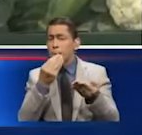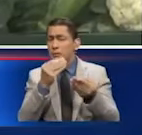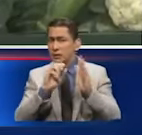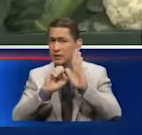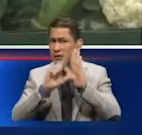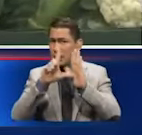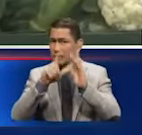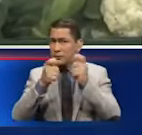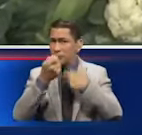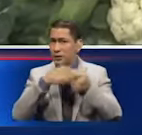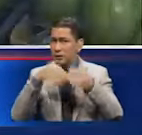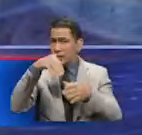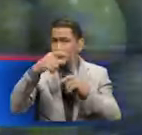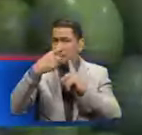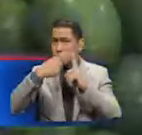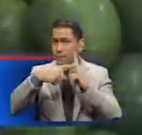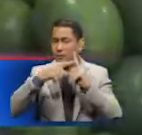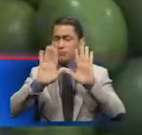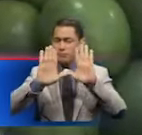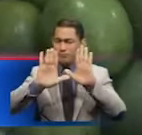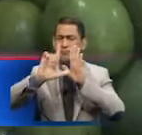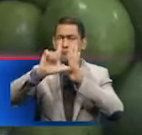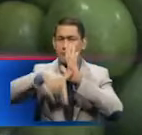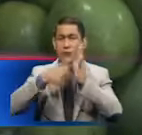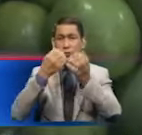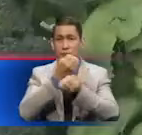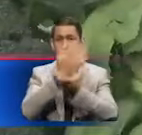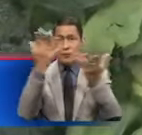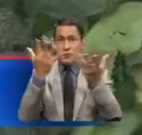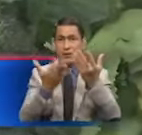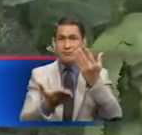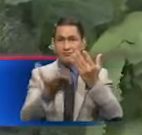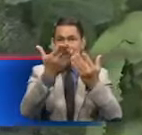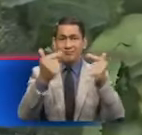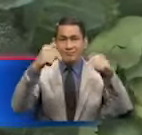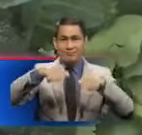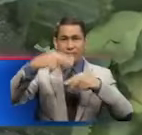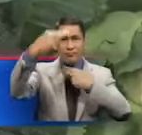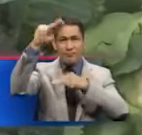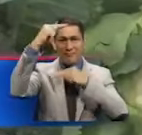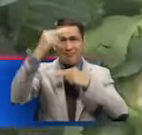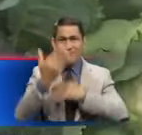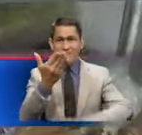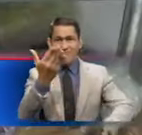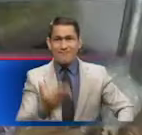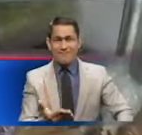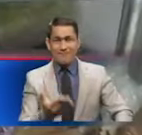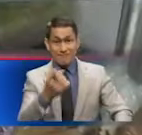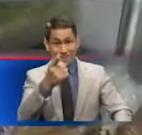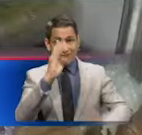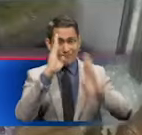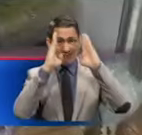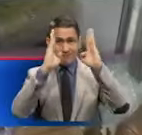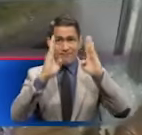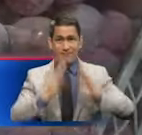mercados? Es lo que les contaremos al volver en instantes aquí en la segunda emisión de El Noticiero. Estén muy